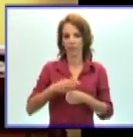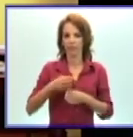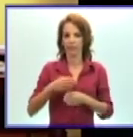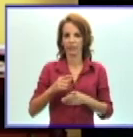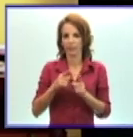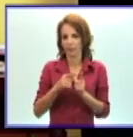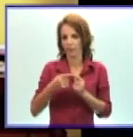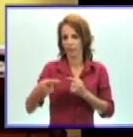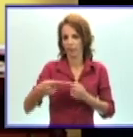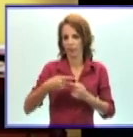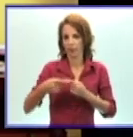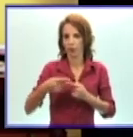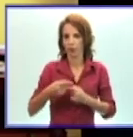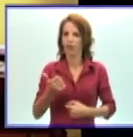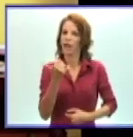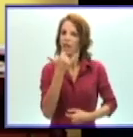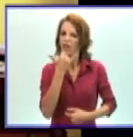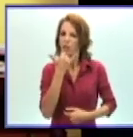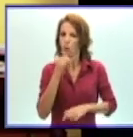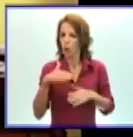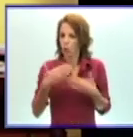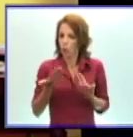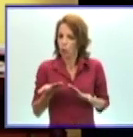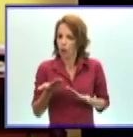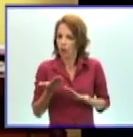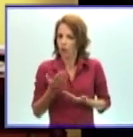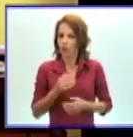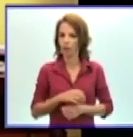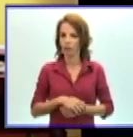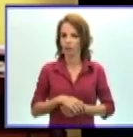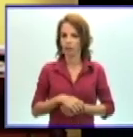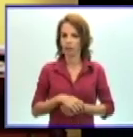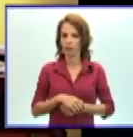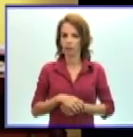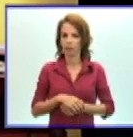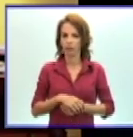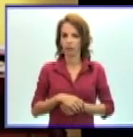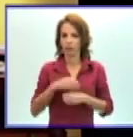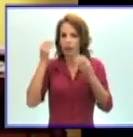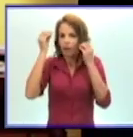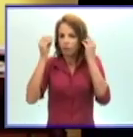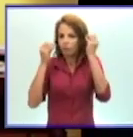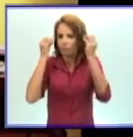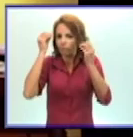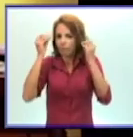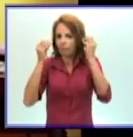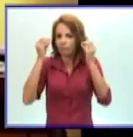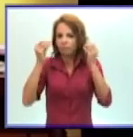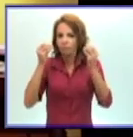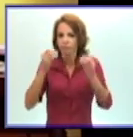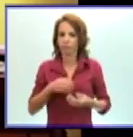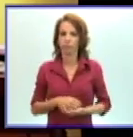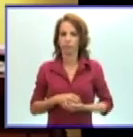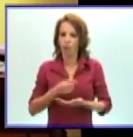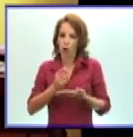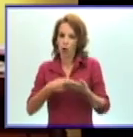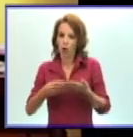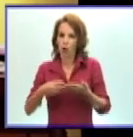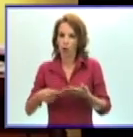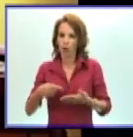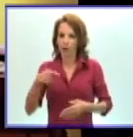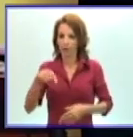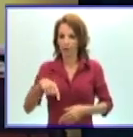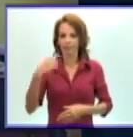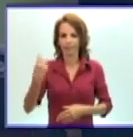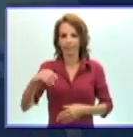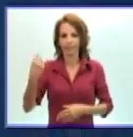haber cometido? ¿Qué incertidumbre? Por lo tanto, copien este inciso. ¿Cuáles son